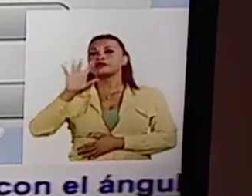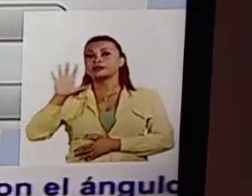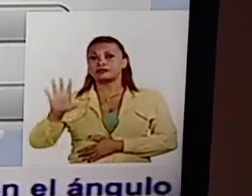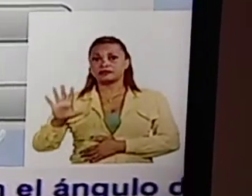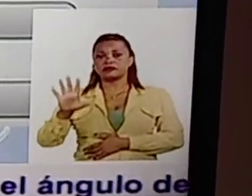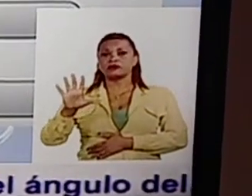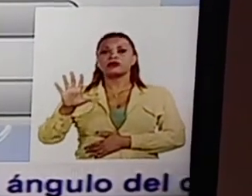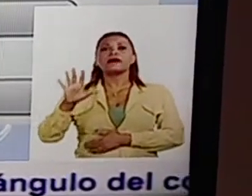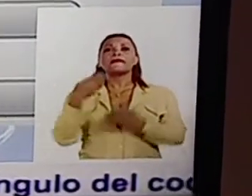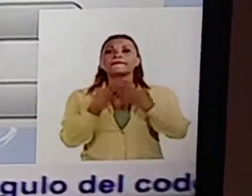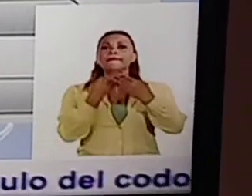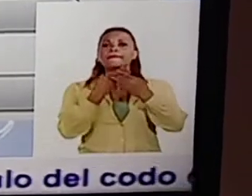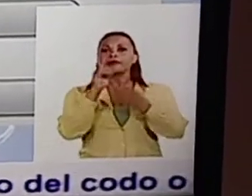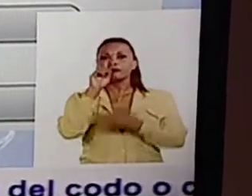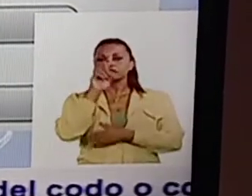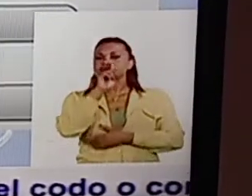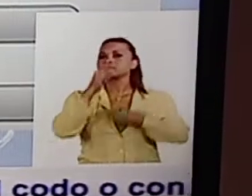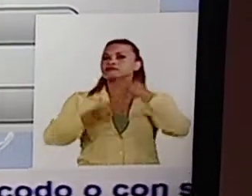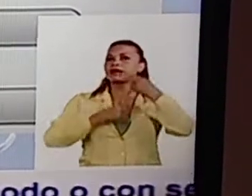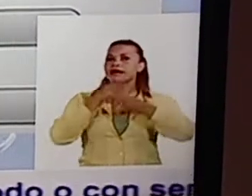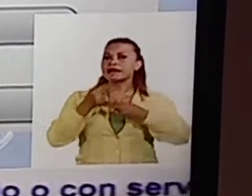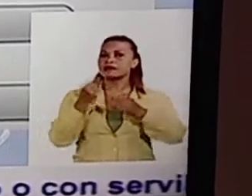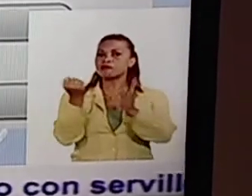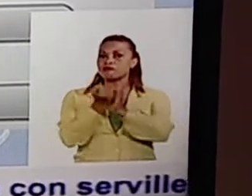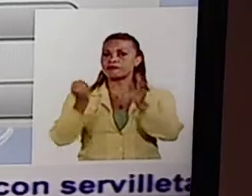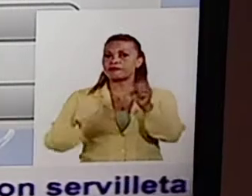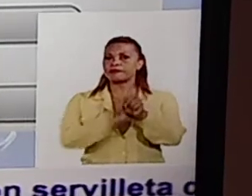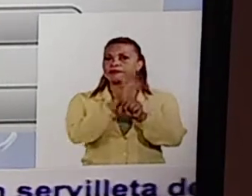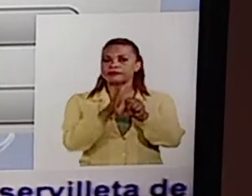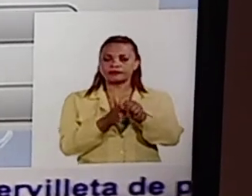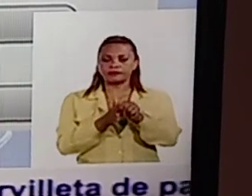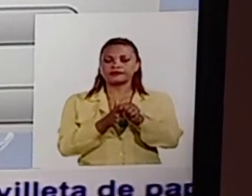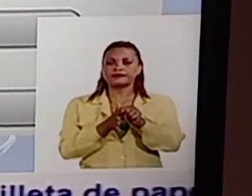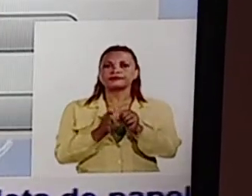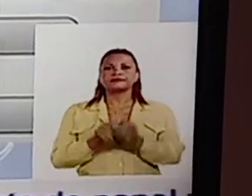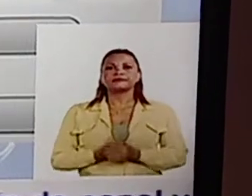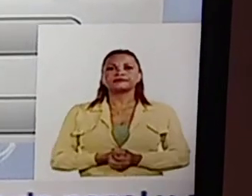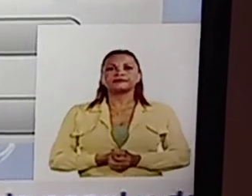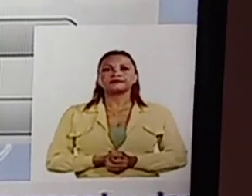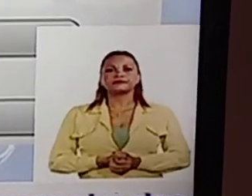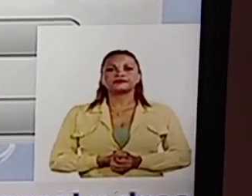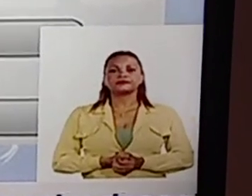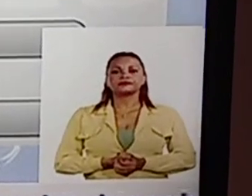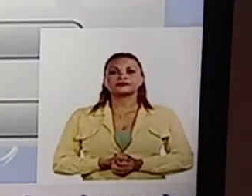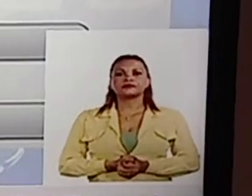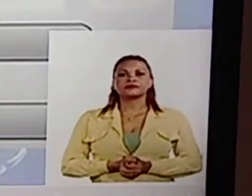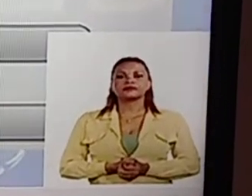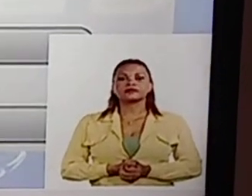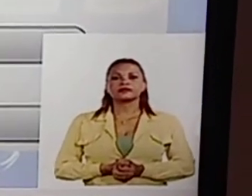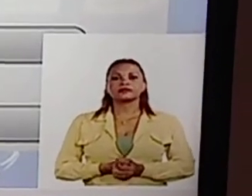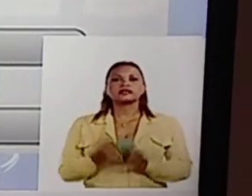4.575.595 muestras se han estudiado para el diagnóstico de esta enfermedad y se han